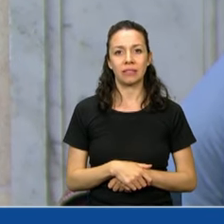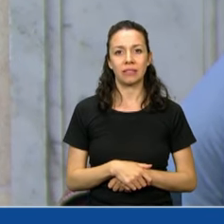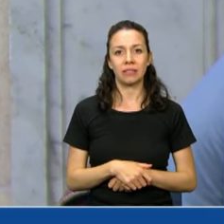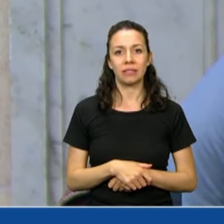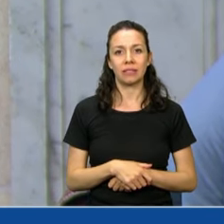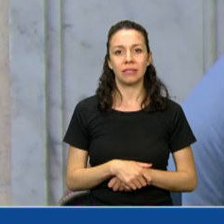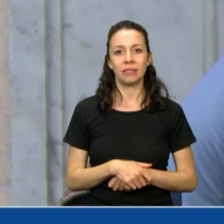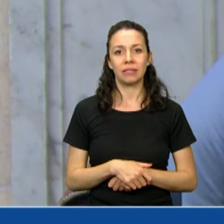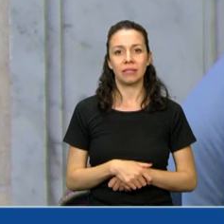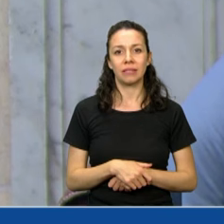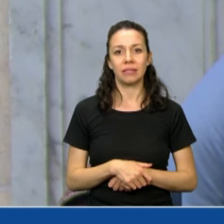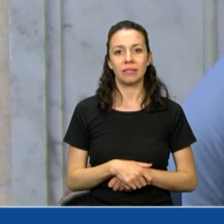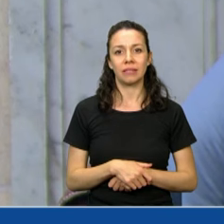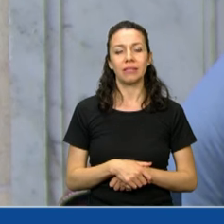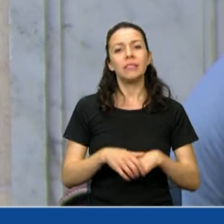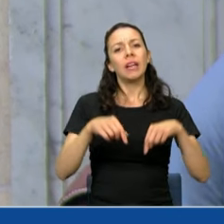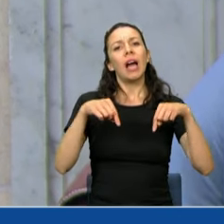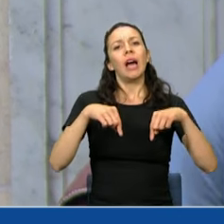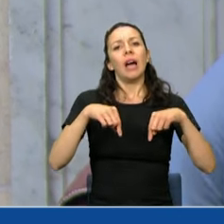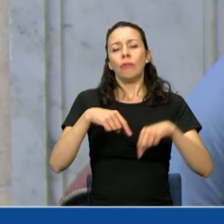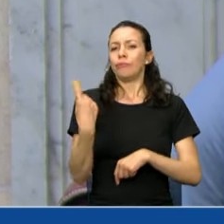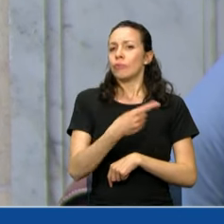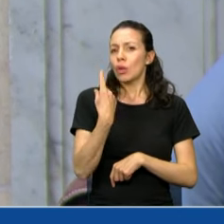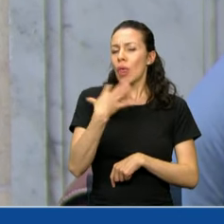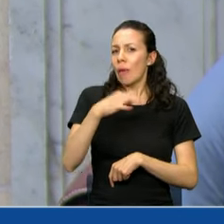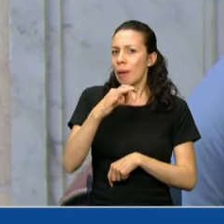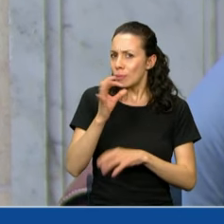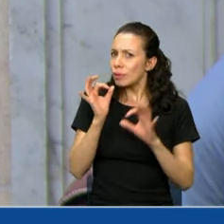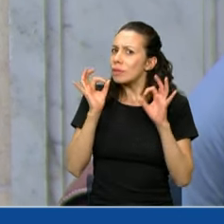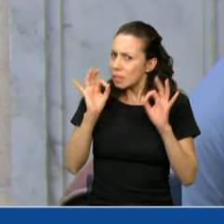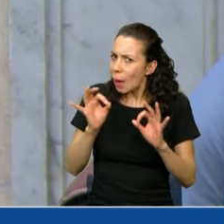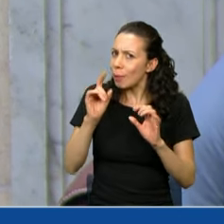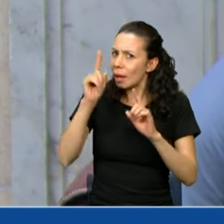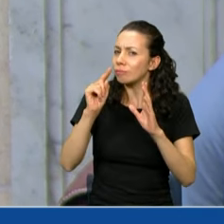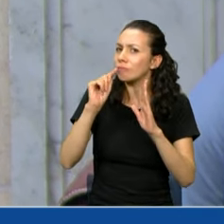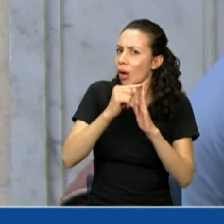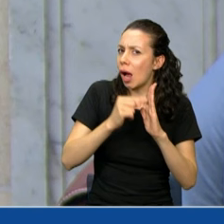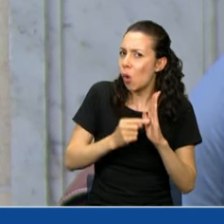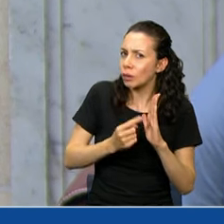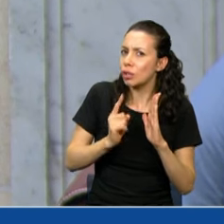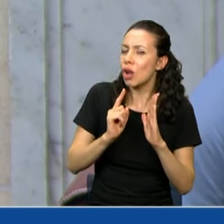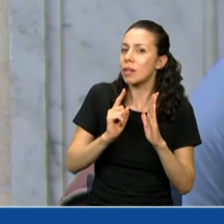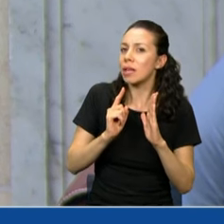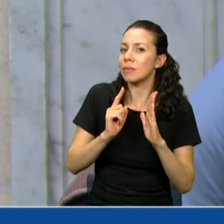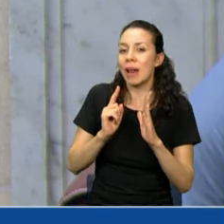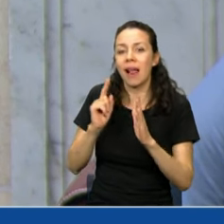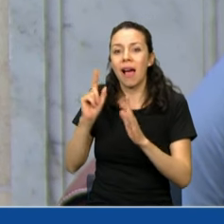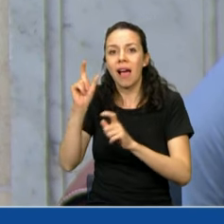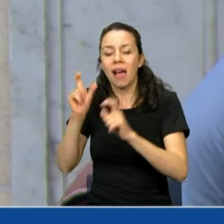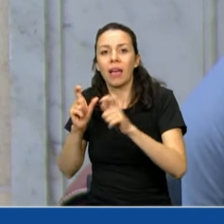ahora nosotros tenemos que tener en cuenta determinadas cuestiones para aquellos que pretenden hacer estas